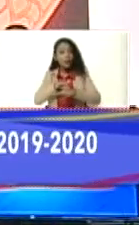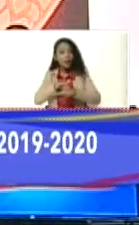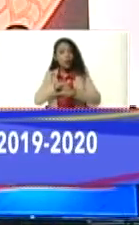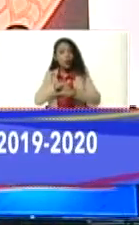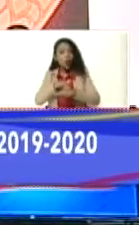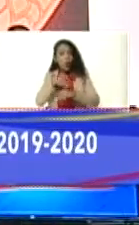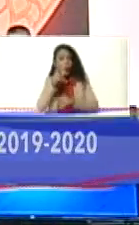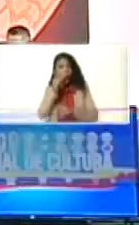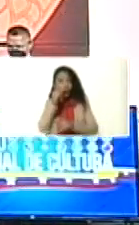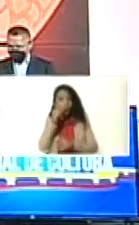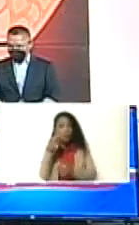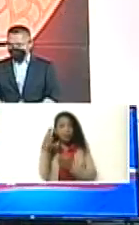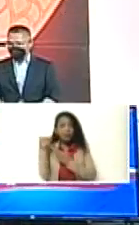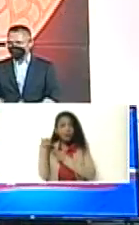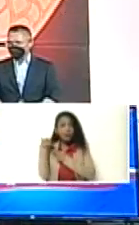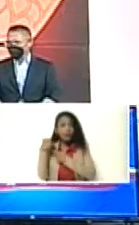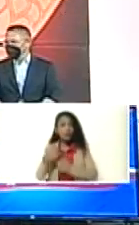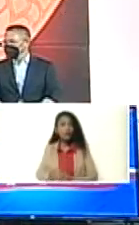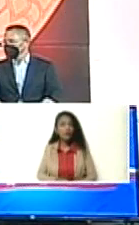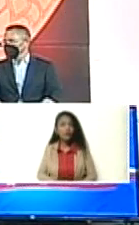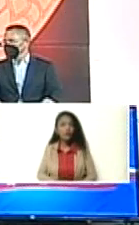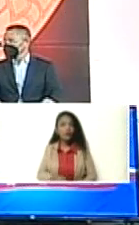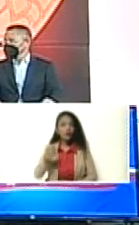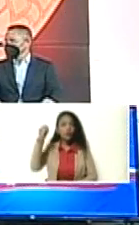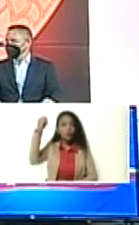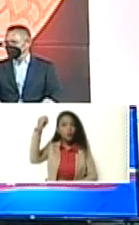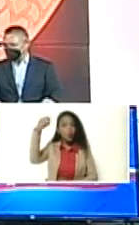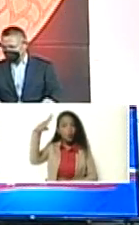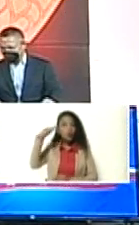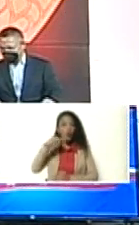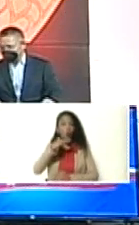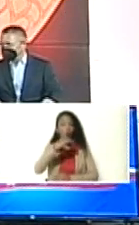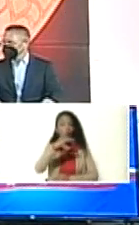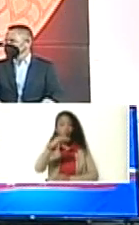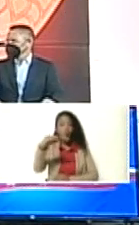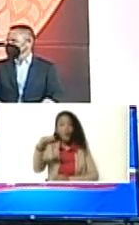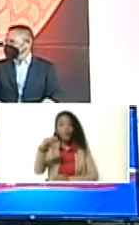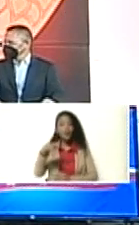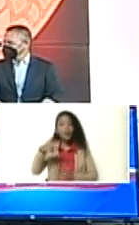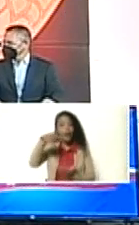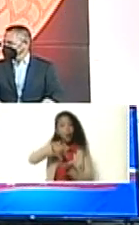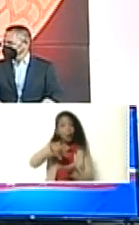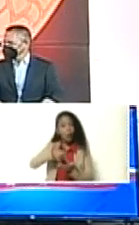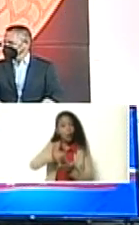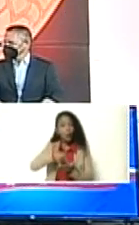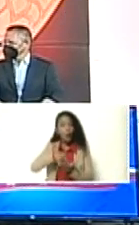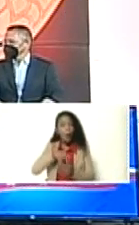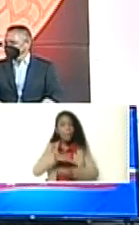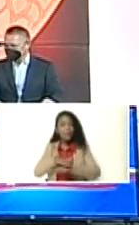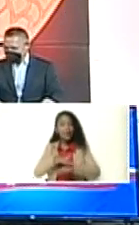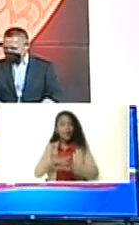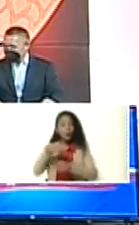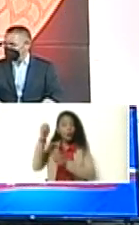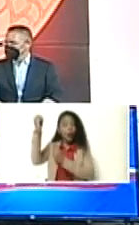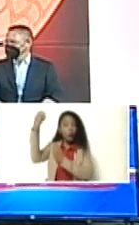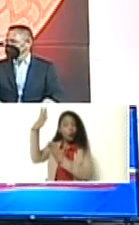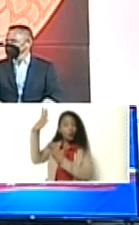Villegas Polhat, la luz en el horizonte de Carabobo, el ministro de la luz.